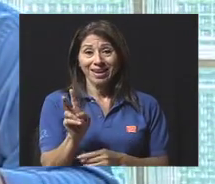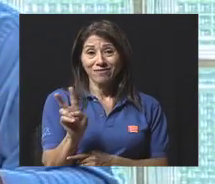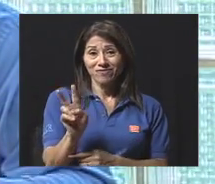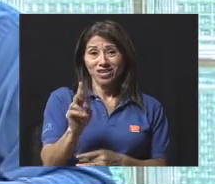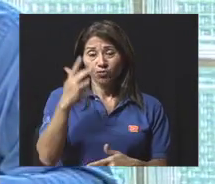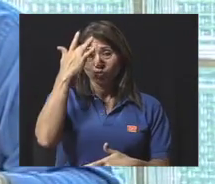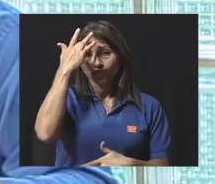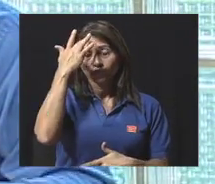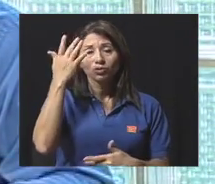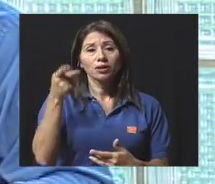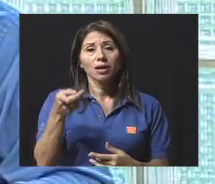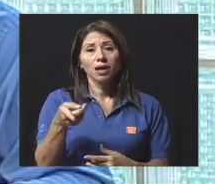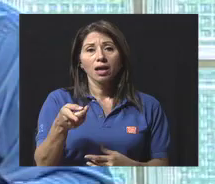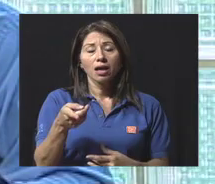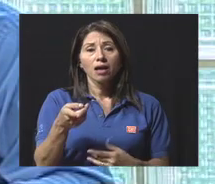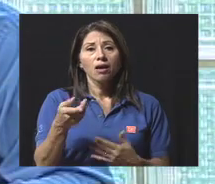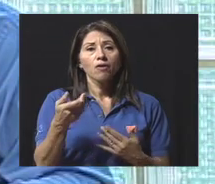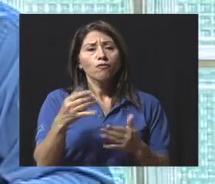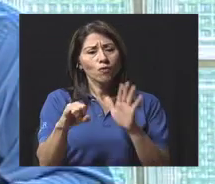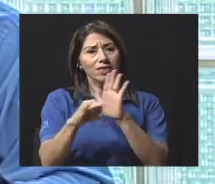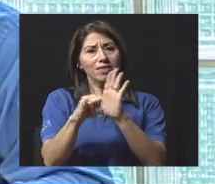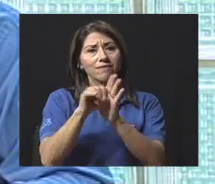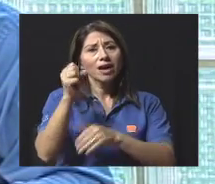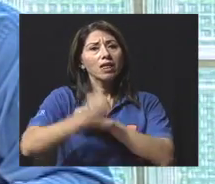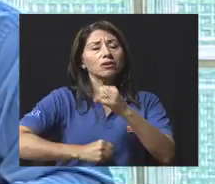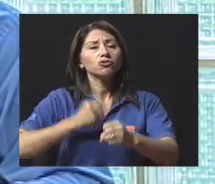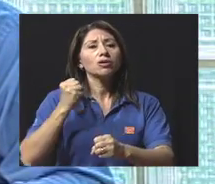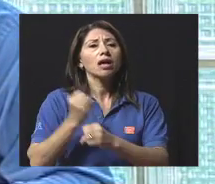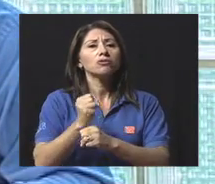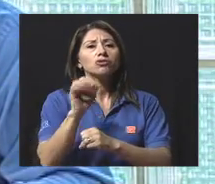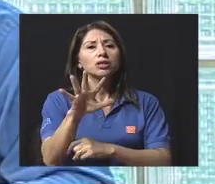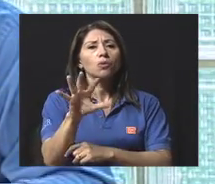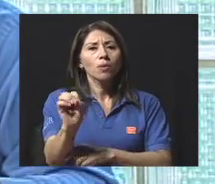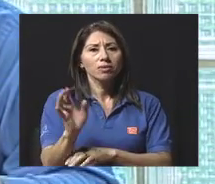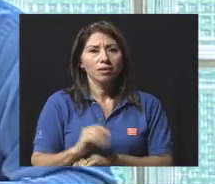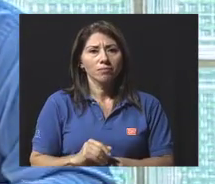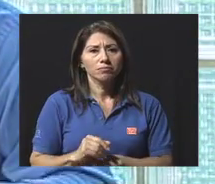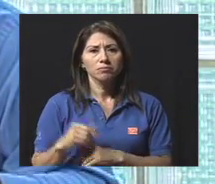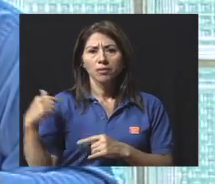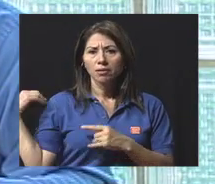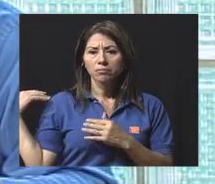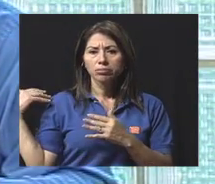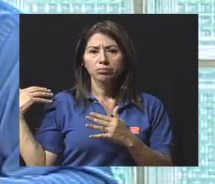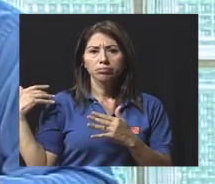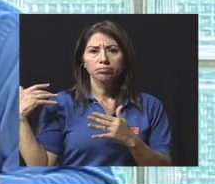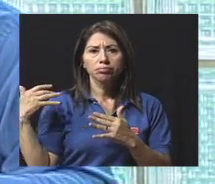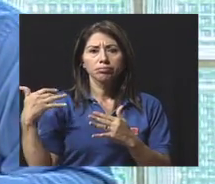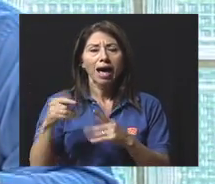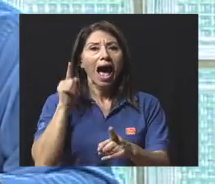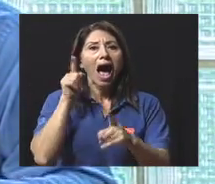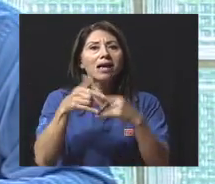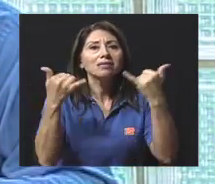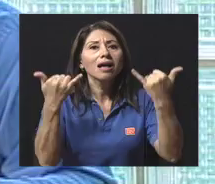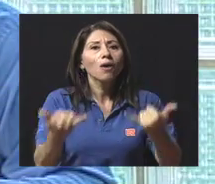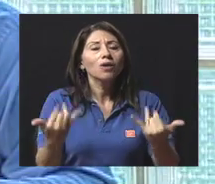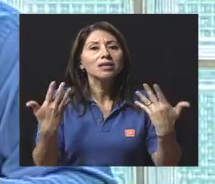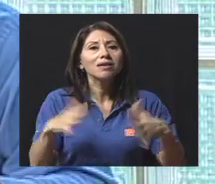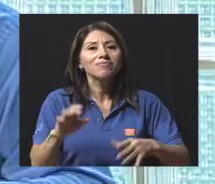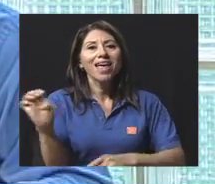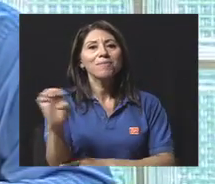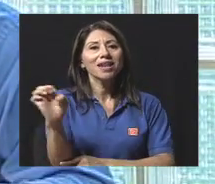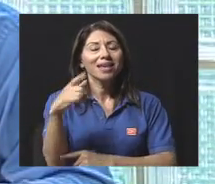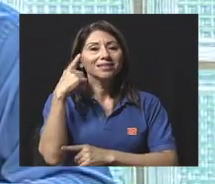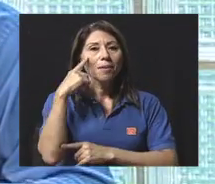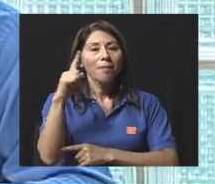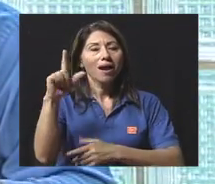virus fue eh identificado en la década del 50 y hasta ahora viene a ser digamos una emergencia para occidente